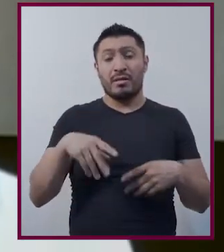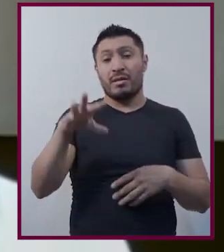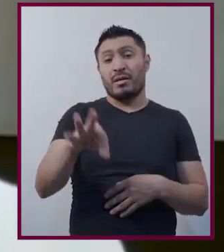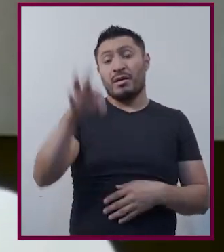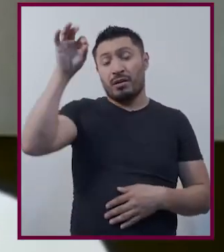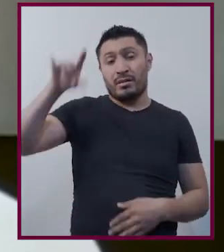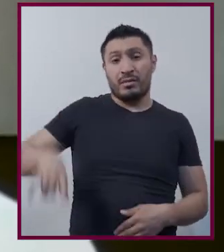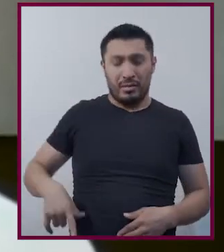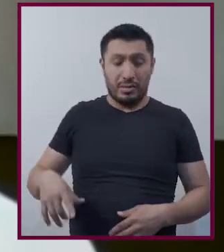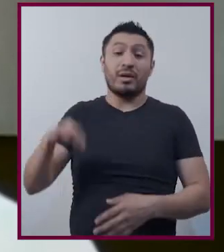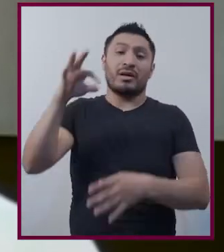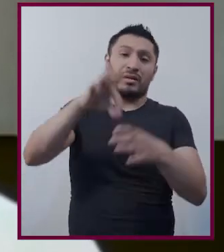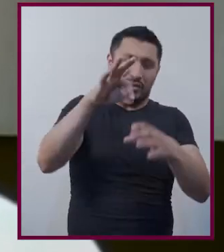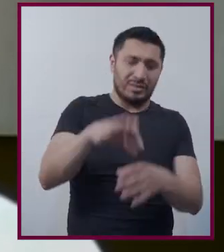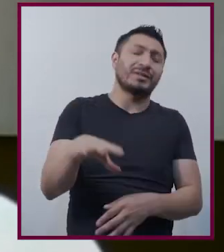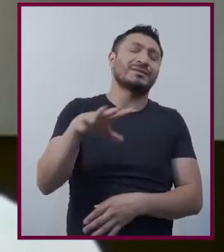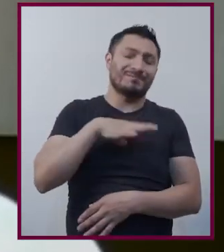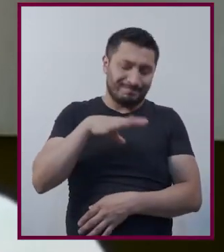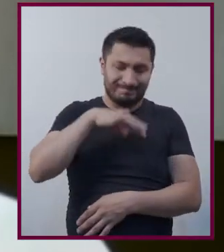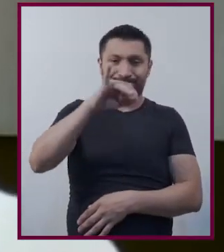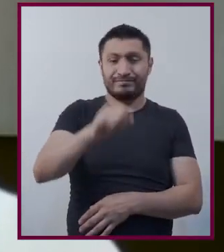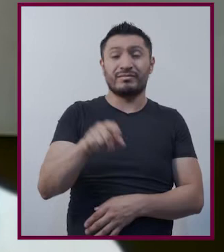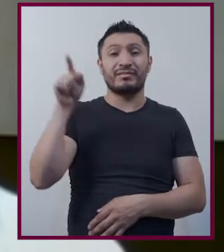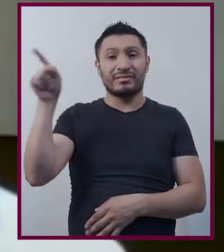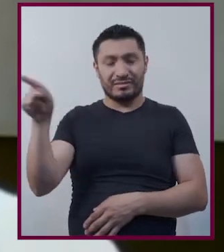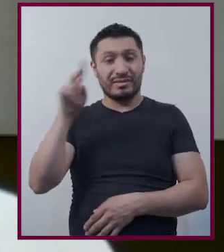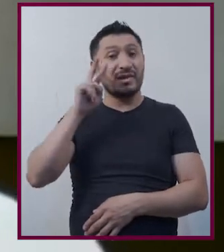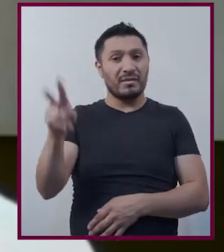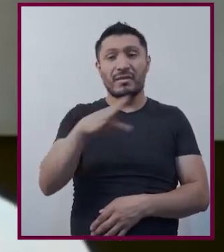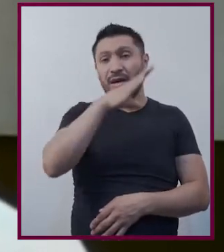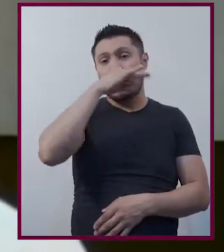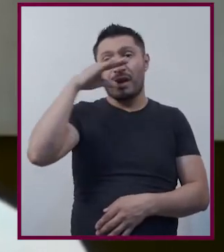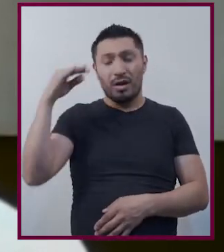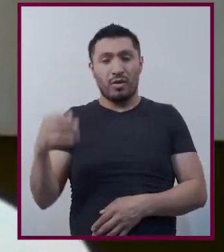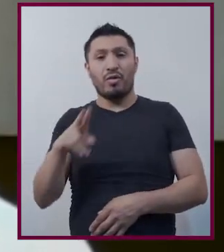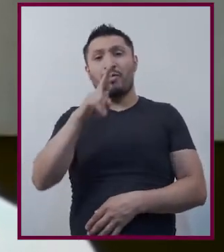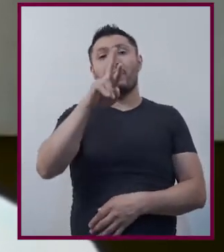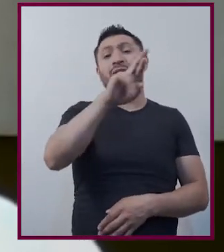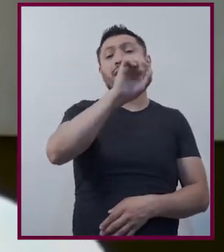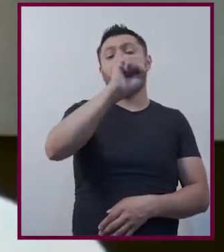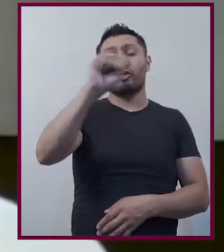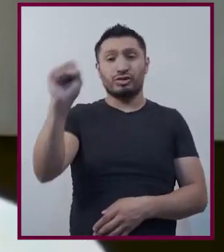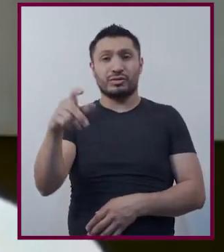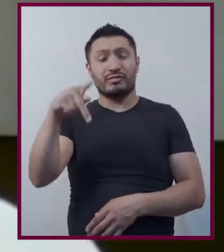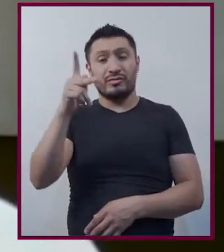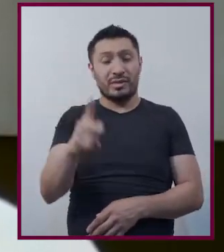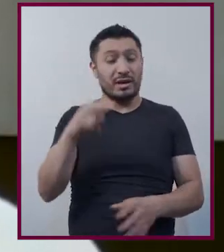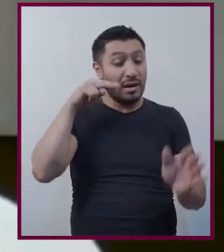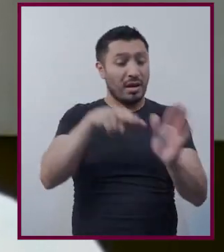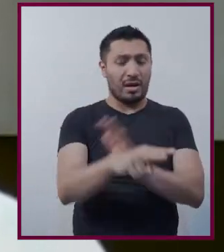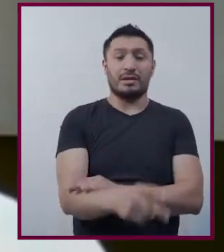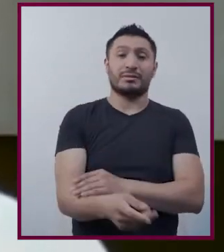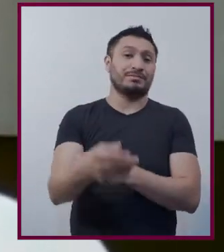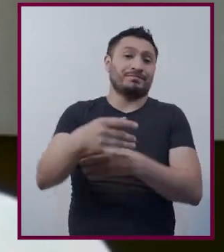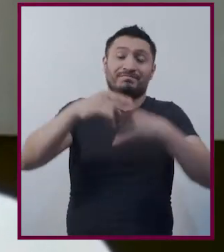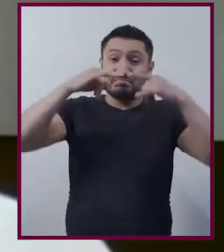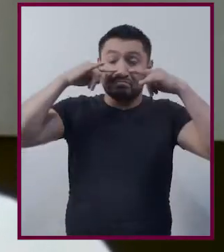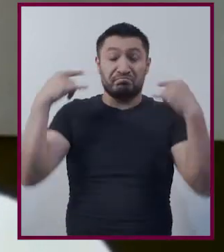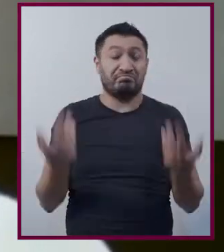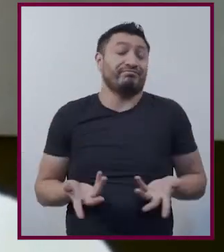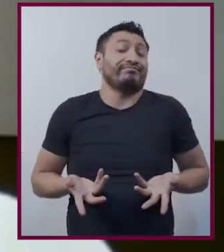elecciones sí hay, lo hemos visto en Cuba, lo veíamos en la Unión Soviética, pero había poca transparencia respecto a quienes